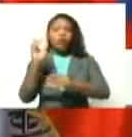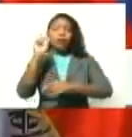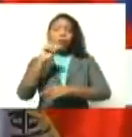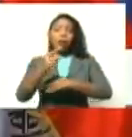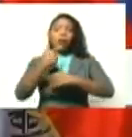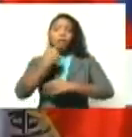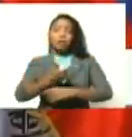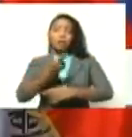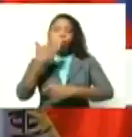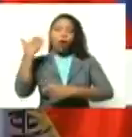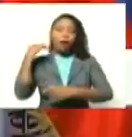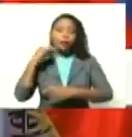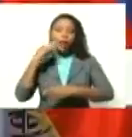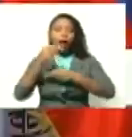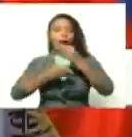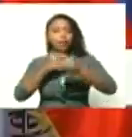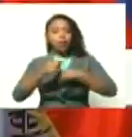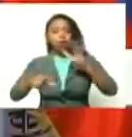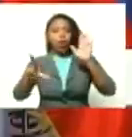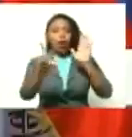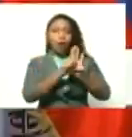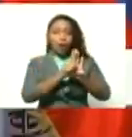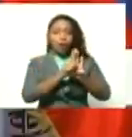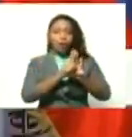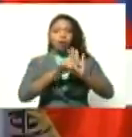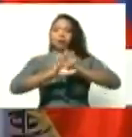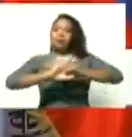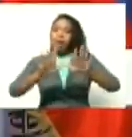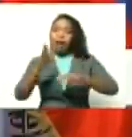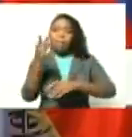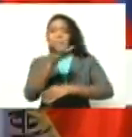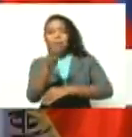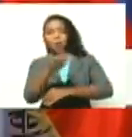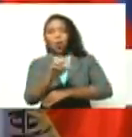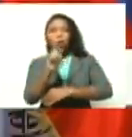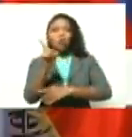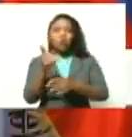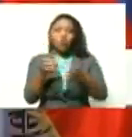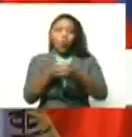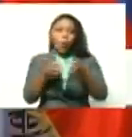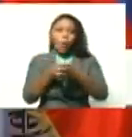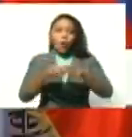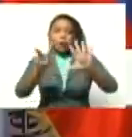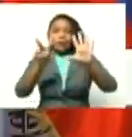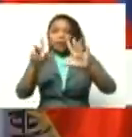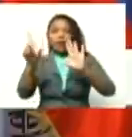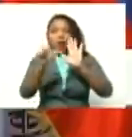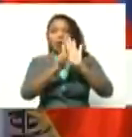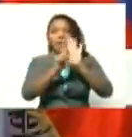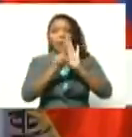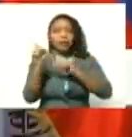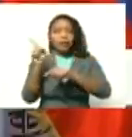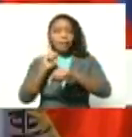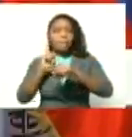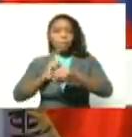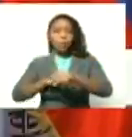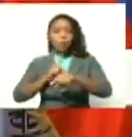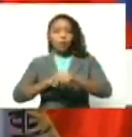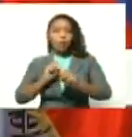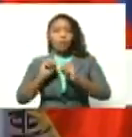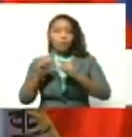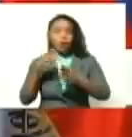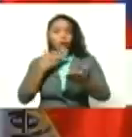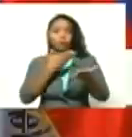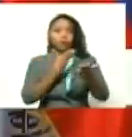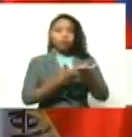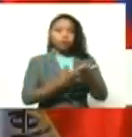dicho, elaborando leyes. Ya tenemos aproximadamente un paquete de 7 leyes que en su momento oportuno